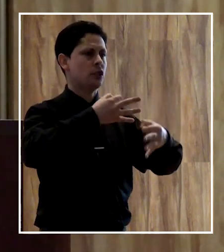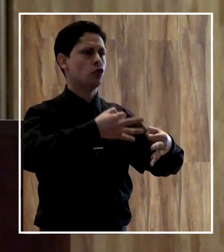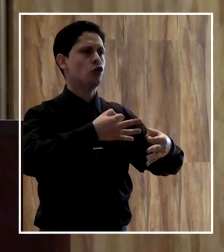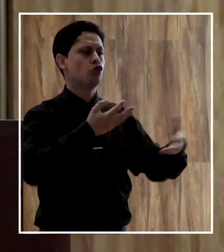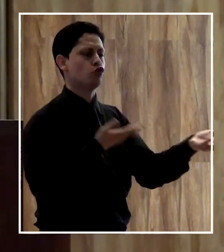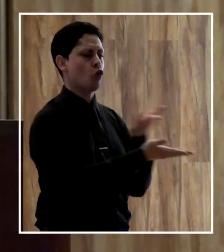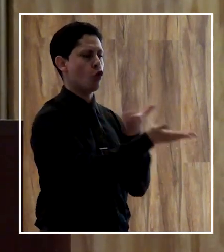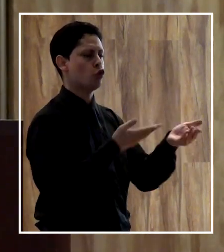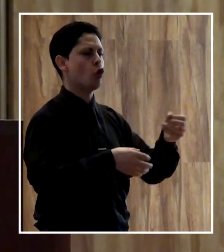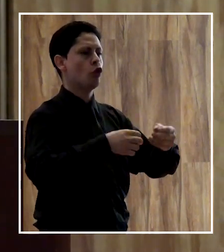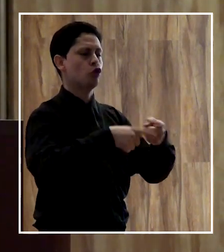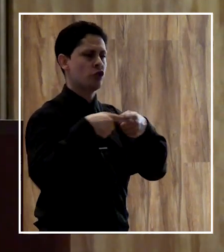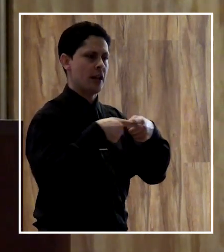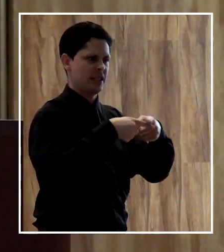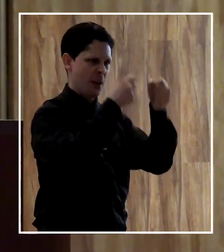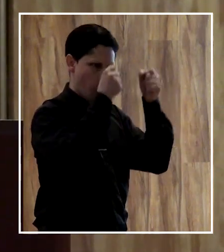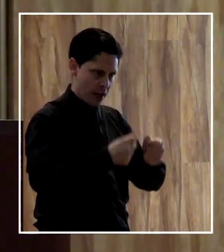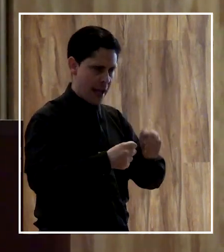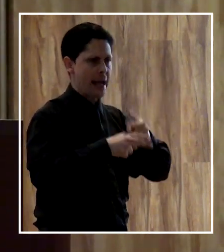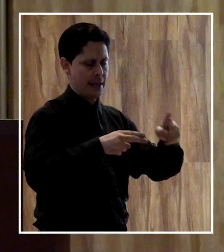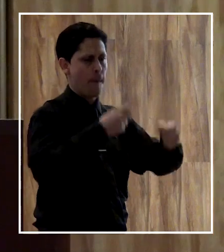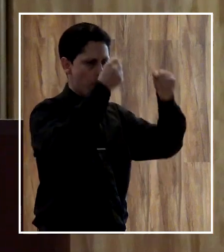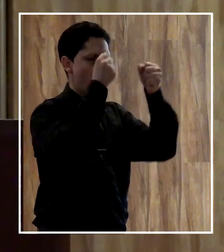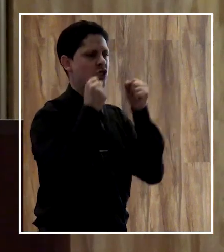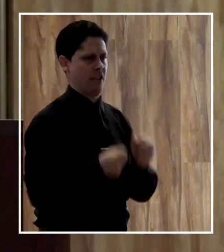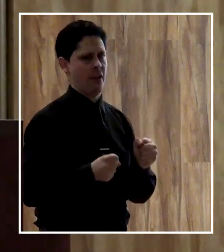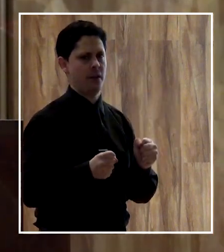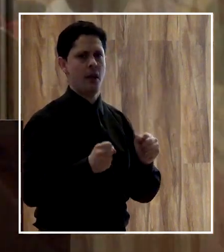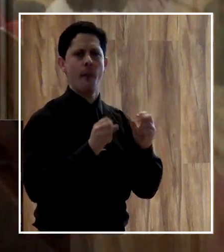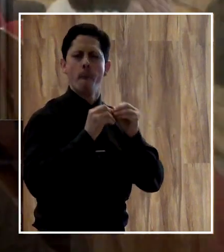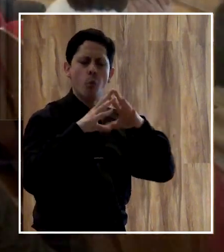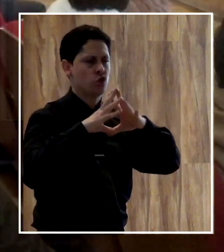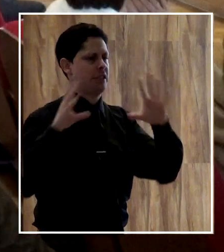ser posible. Muchísimas gracias.